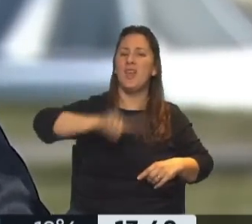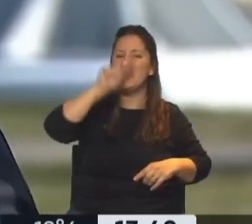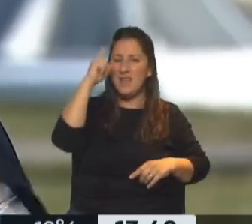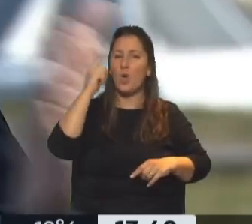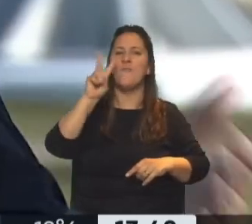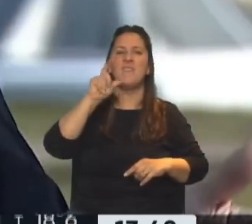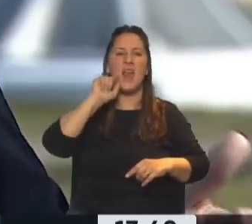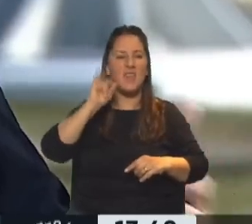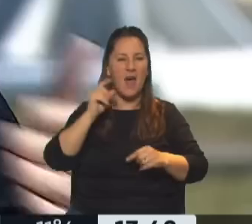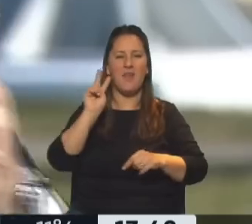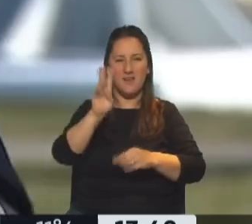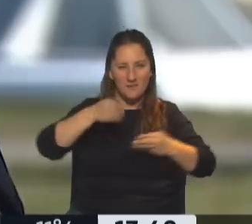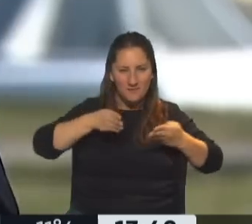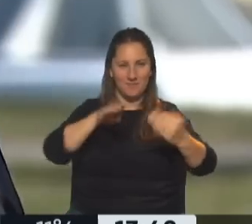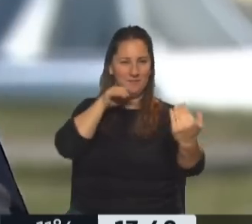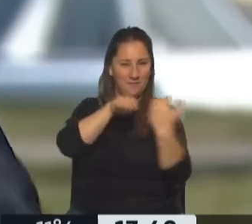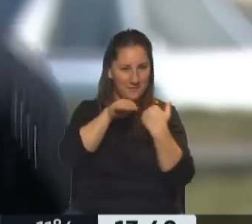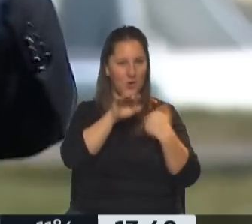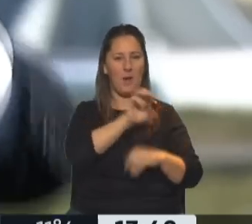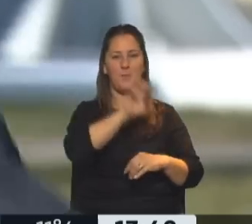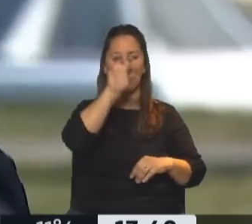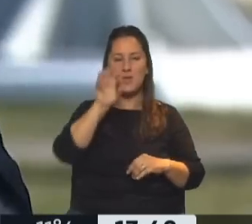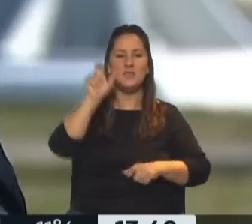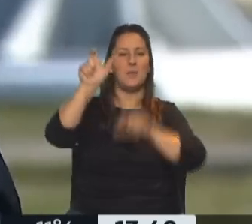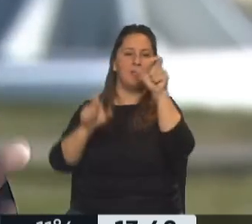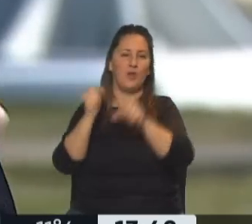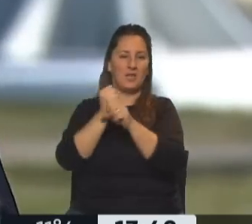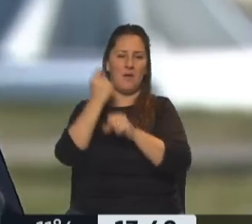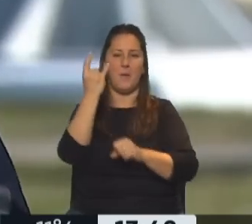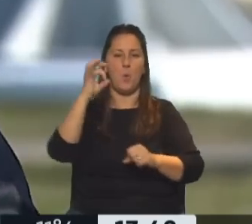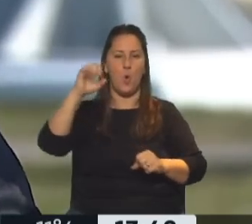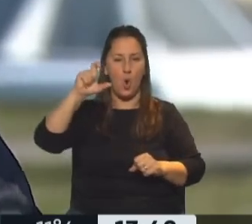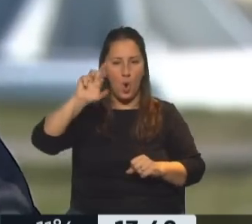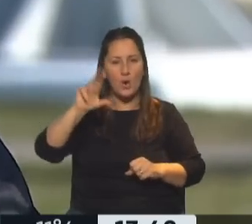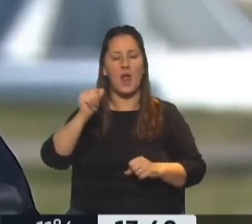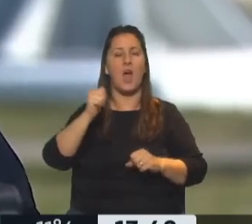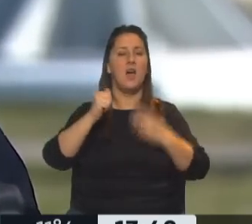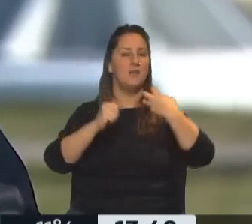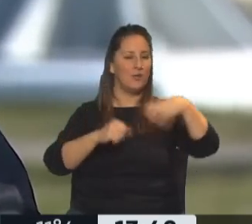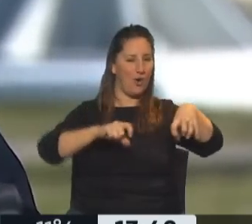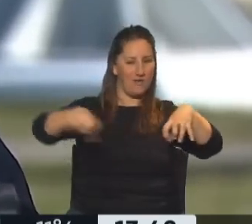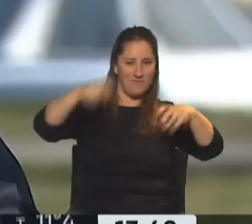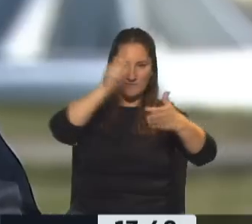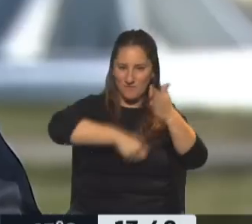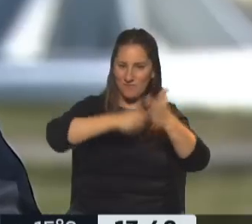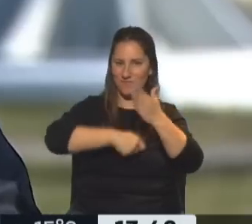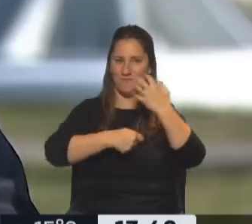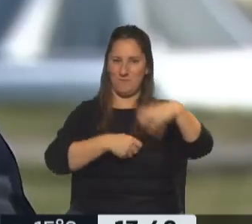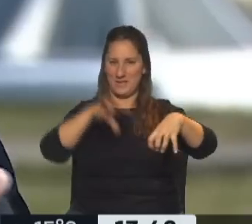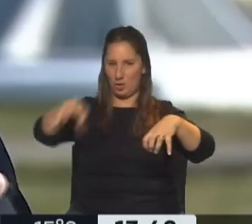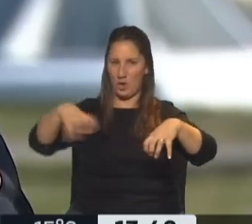con Vialidad Nacional, con las provincias, con los trabajadores de la UOCRA, con concesiones con constructoras